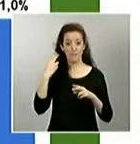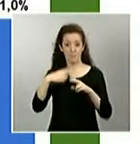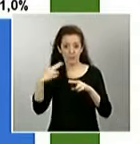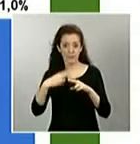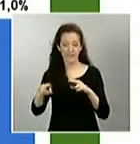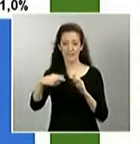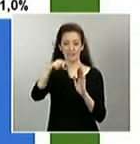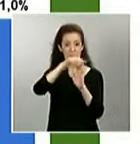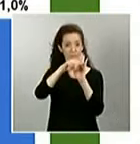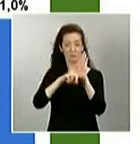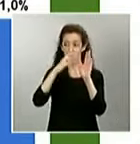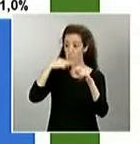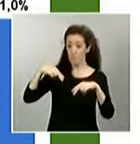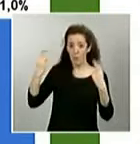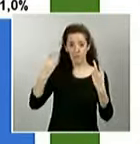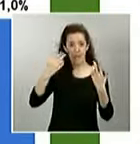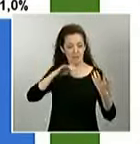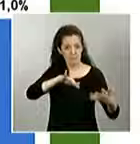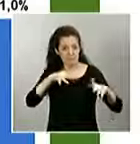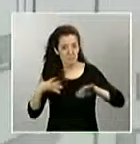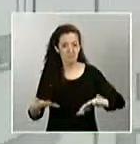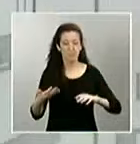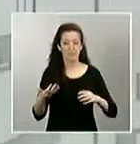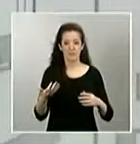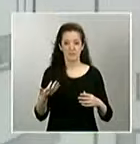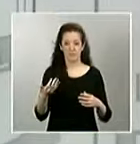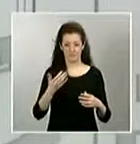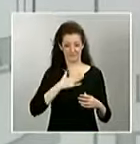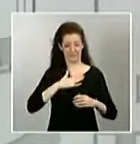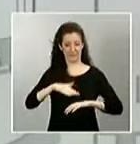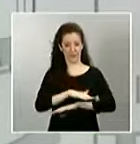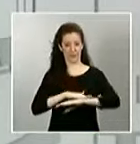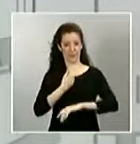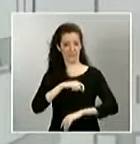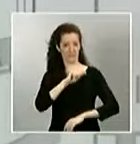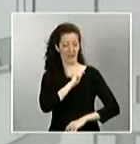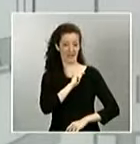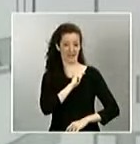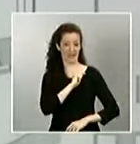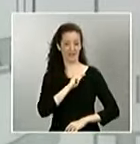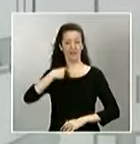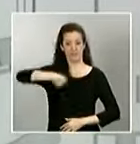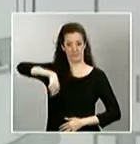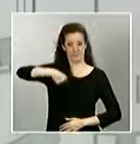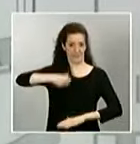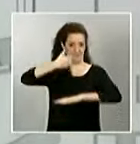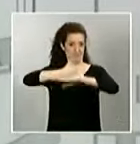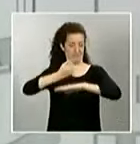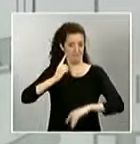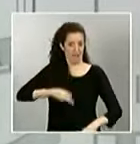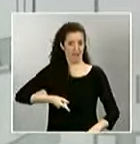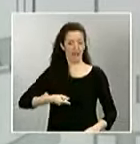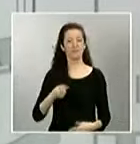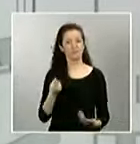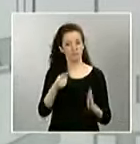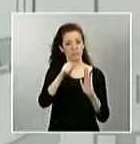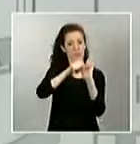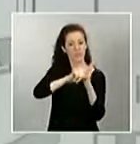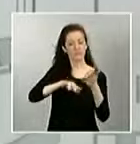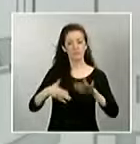estamos poniendo en marcha desde el Gobierno de España con el presidente a la cabeza, son positivas a efectos de